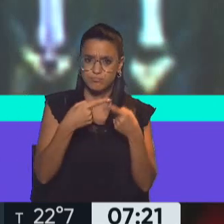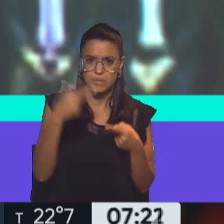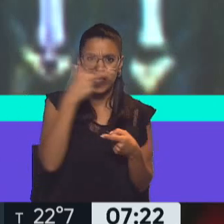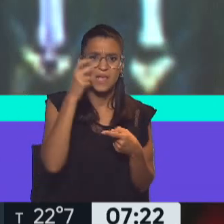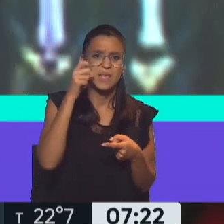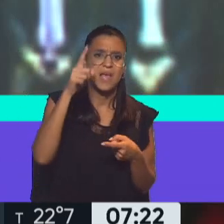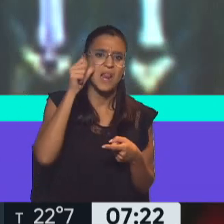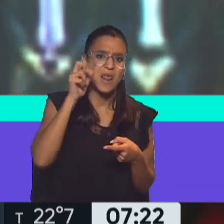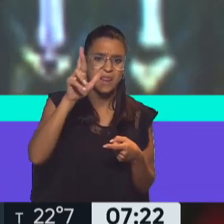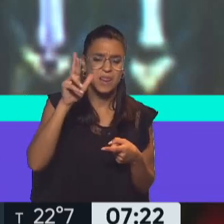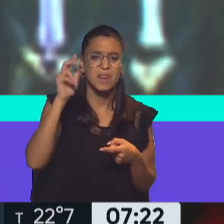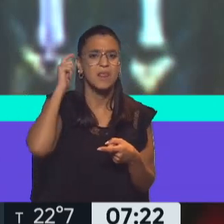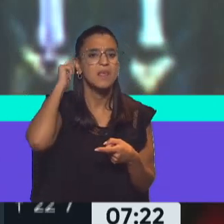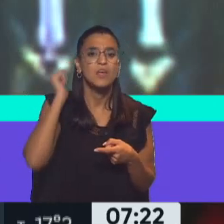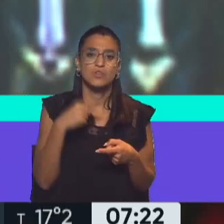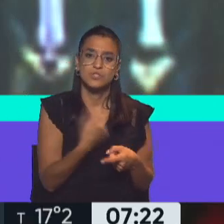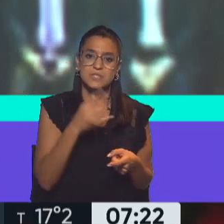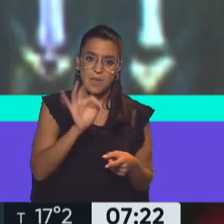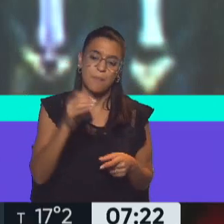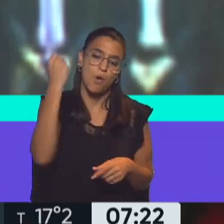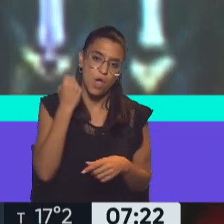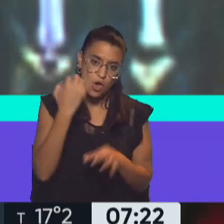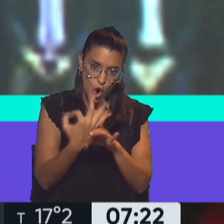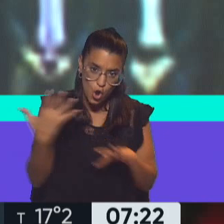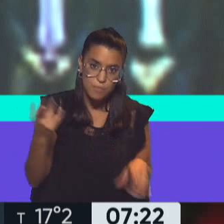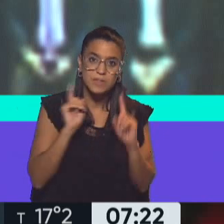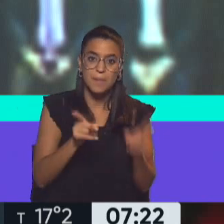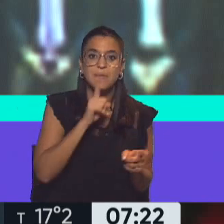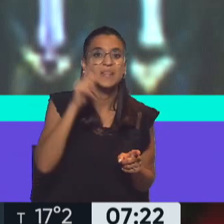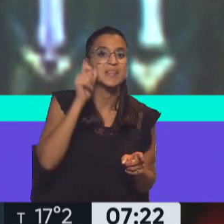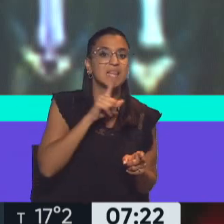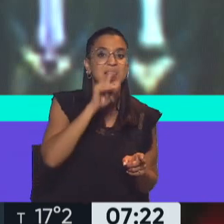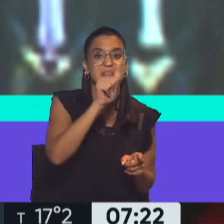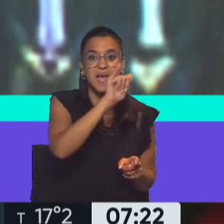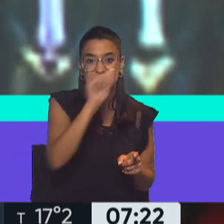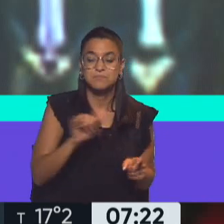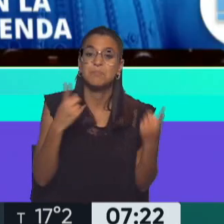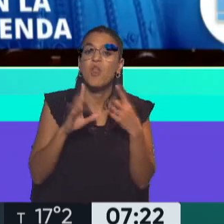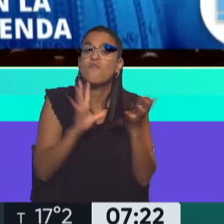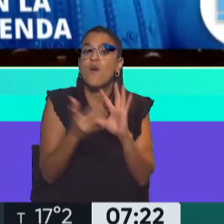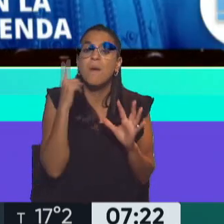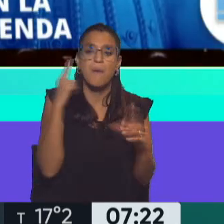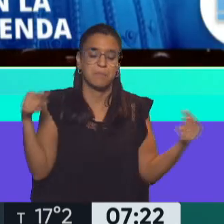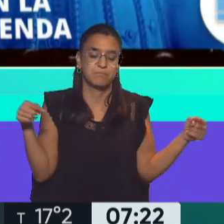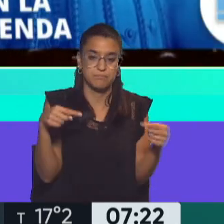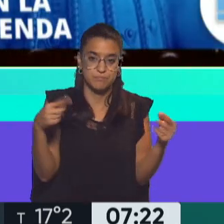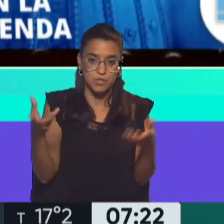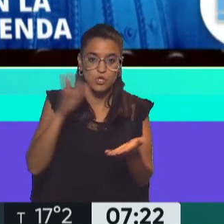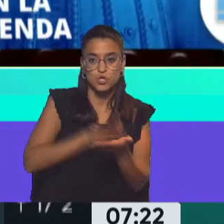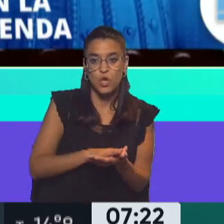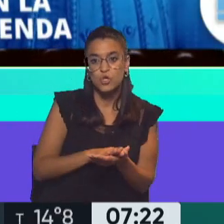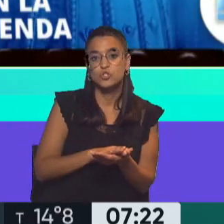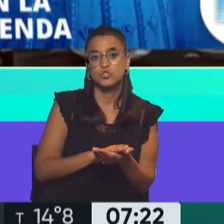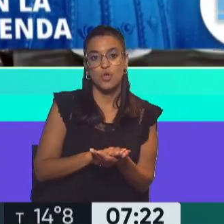Heller, que sabemos, obviamente, es economista, del mismo modo que Martín Tetaz, pero con visiones absolutamente antagónicas sobre